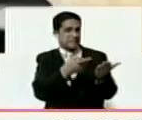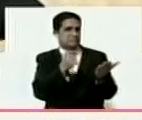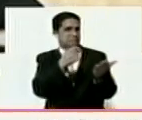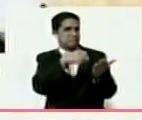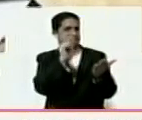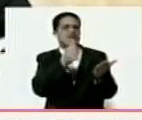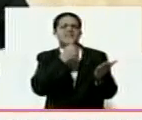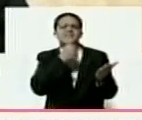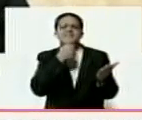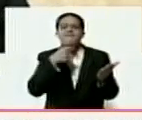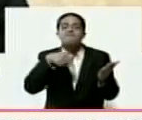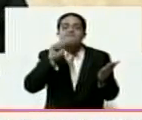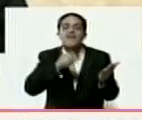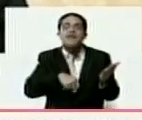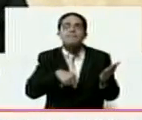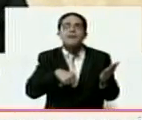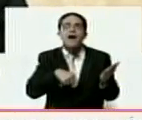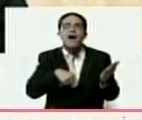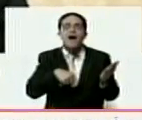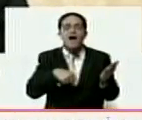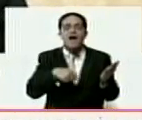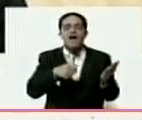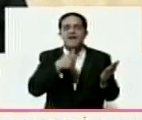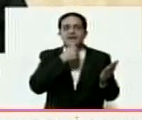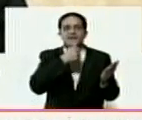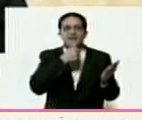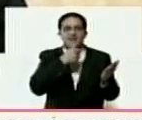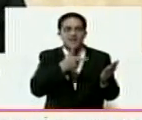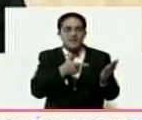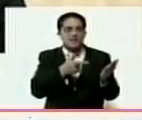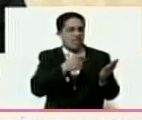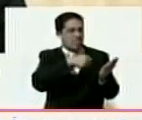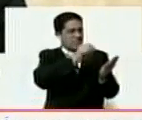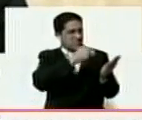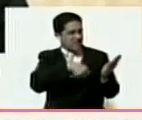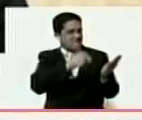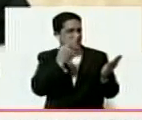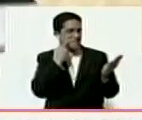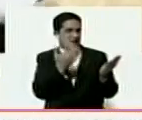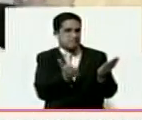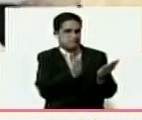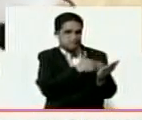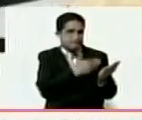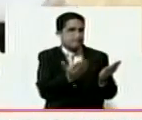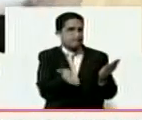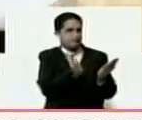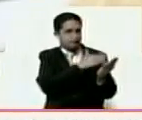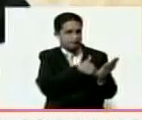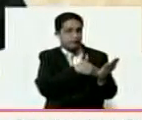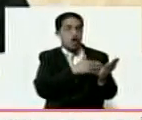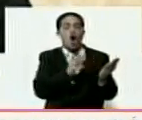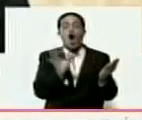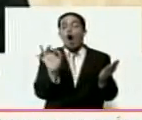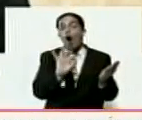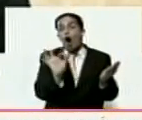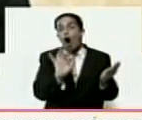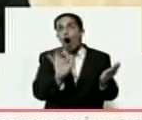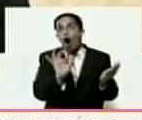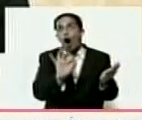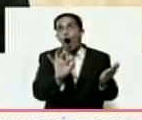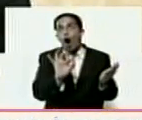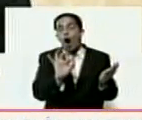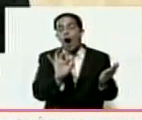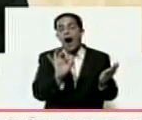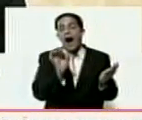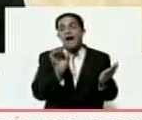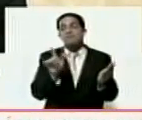firman todas las órdenes ejecutivas subsecuentes, o cuando puedan analizar